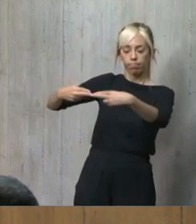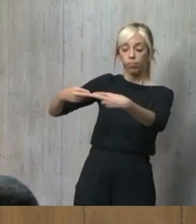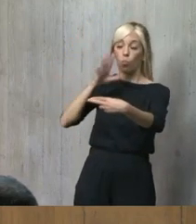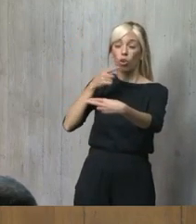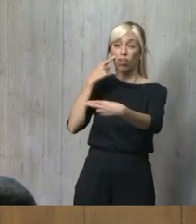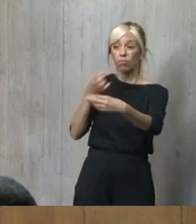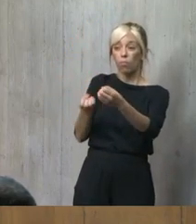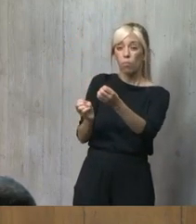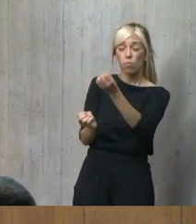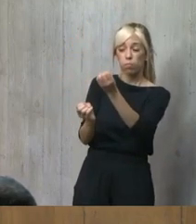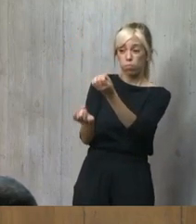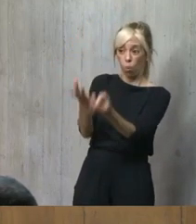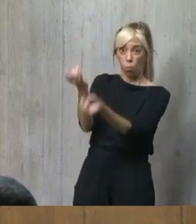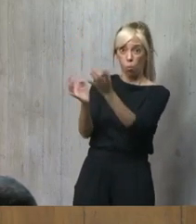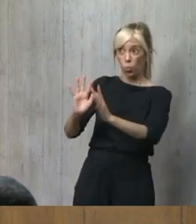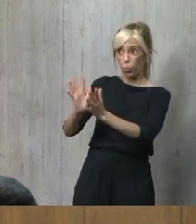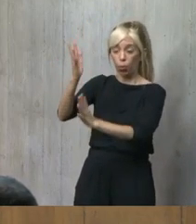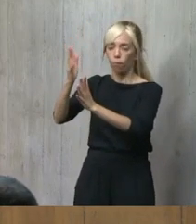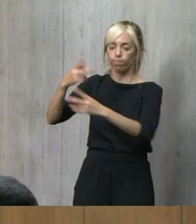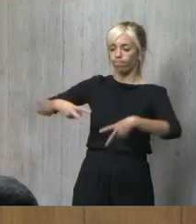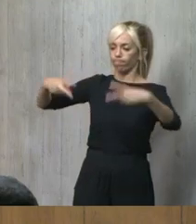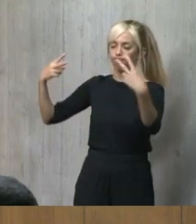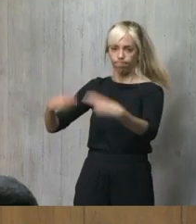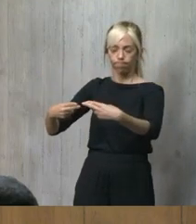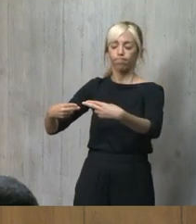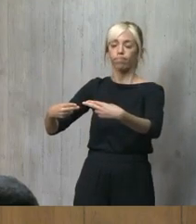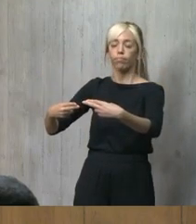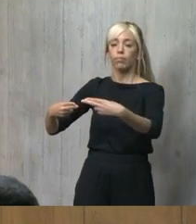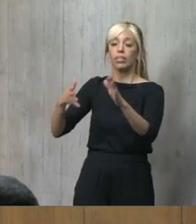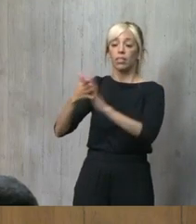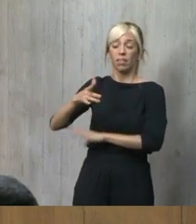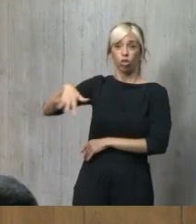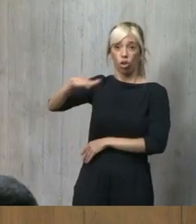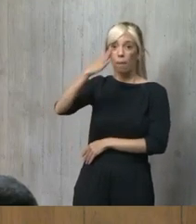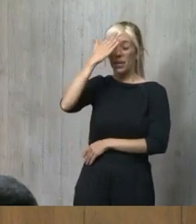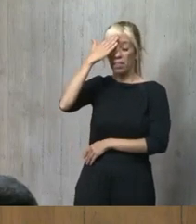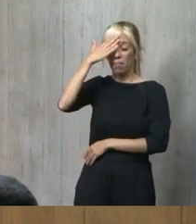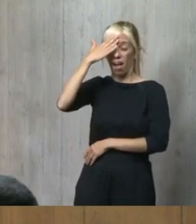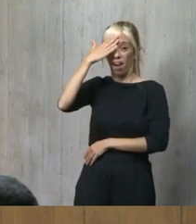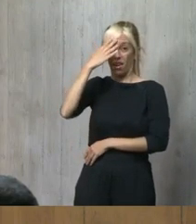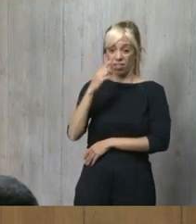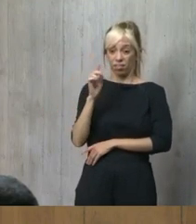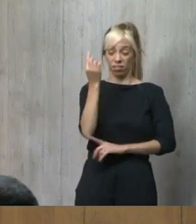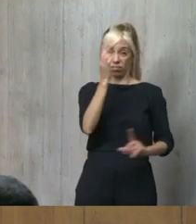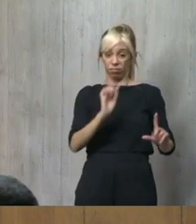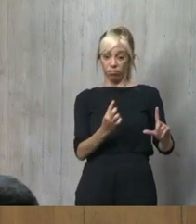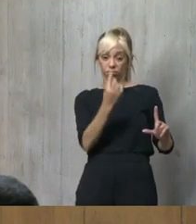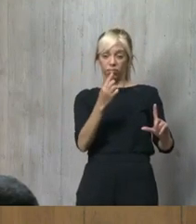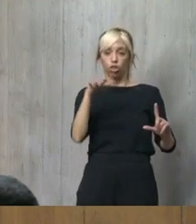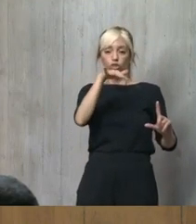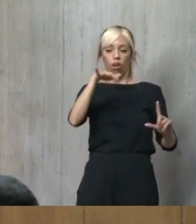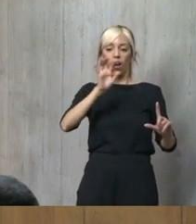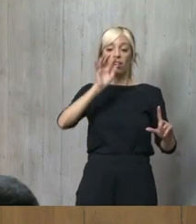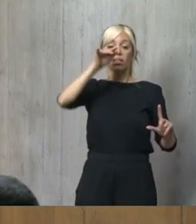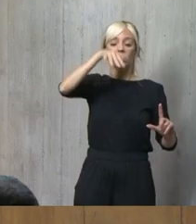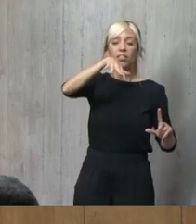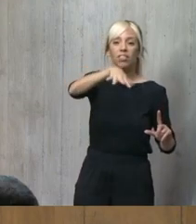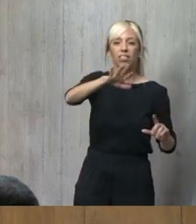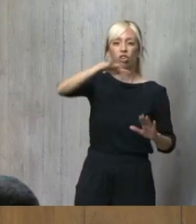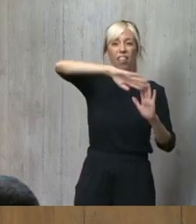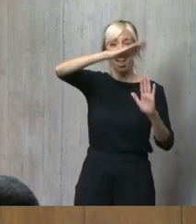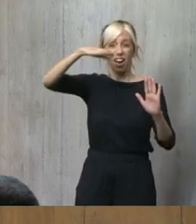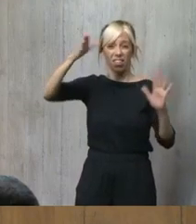teniendo en la parte alta del flanco derecho, que la cabeza principal, esta parte que rompió contra el filo de las cañadas, se había extinguido casi